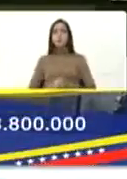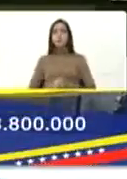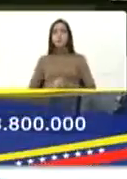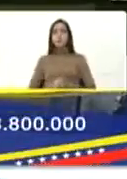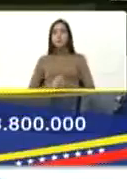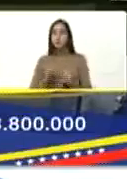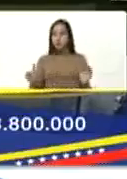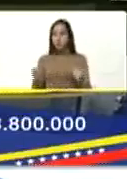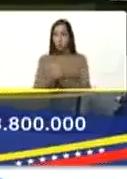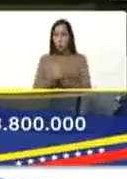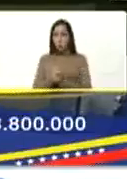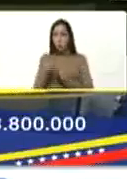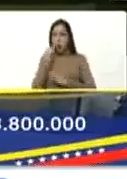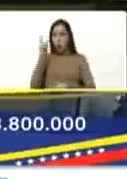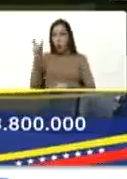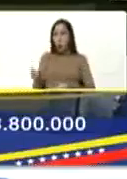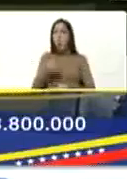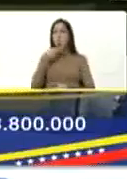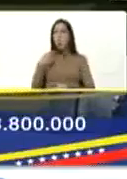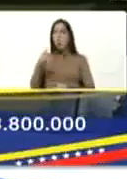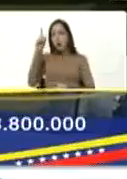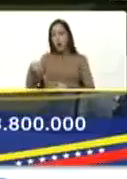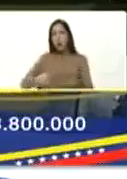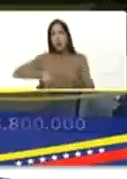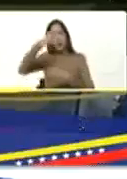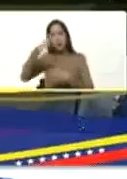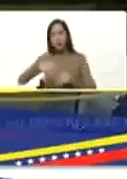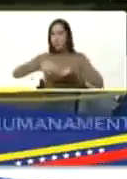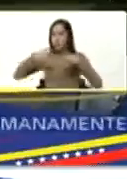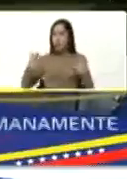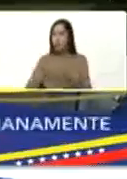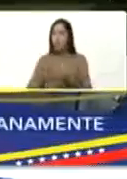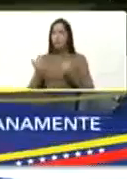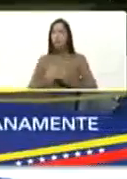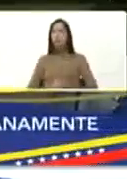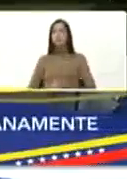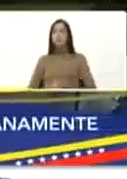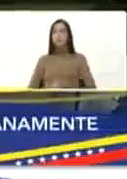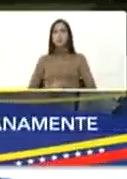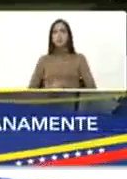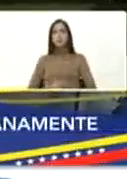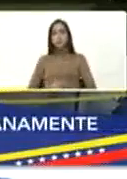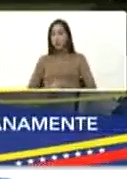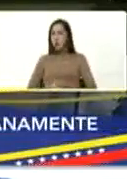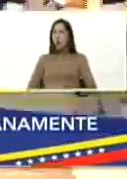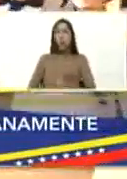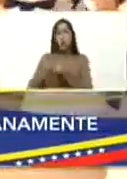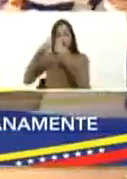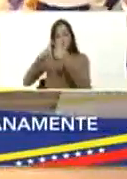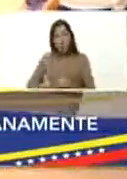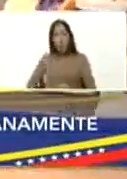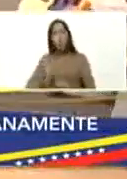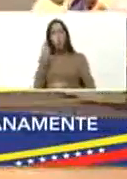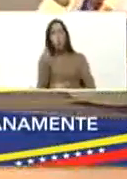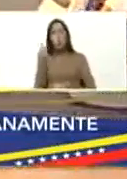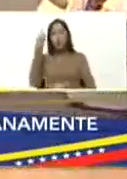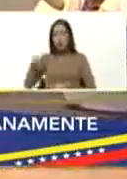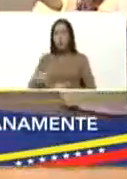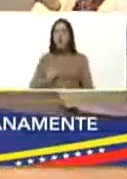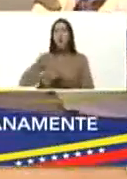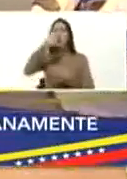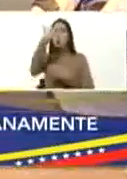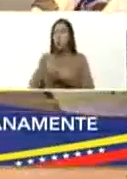Compañero Ricardo Menéndez, tú también en la planificación global de los presupuestos, de los planes, de los proyectos,